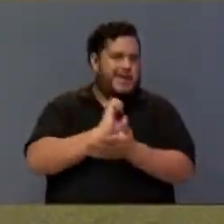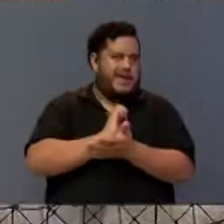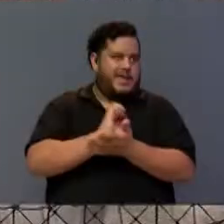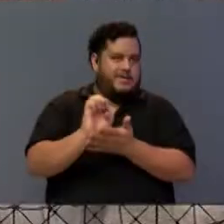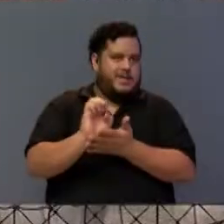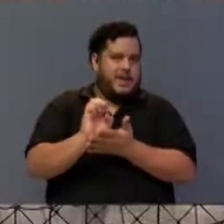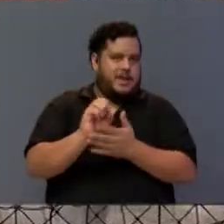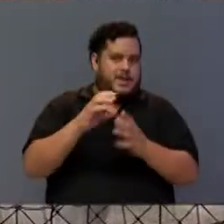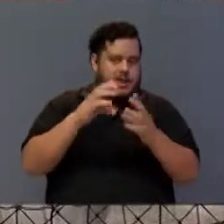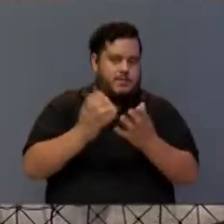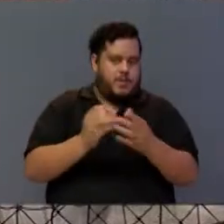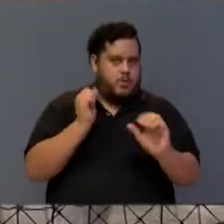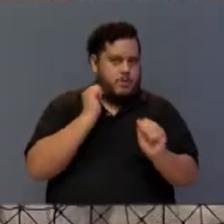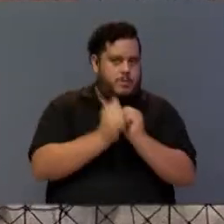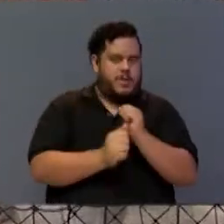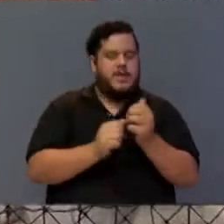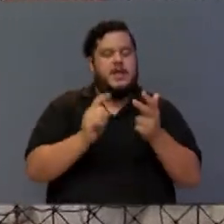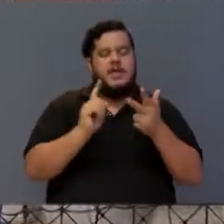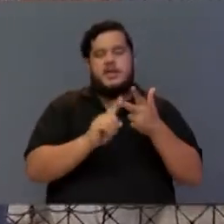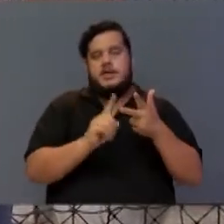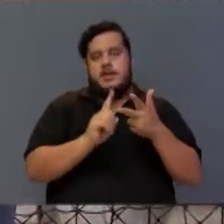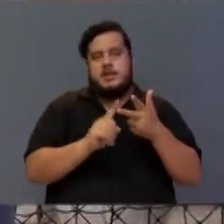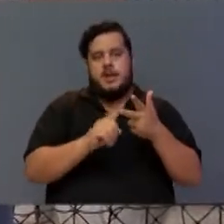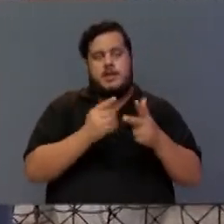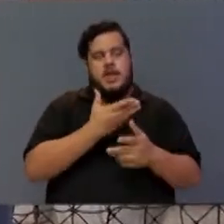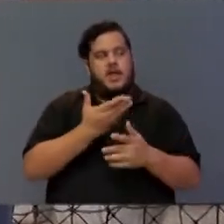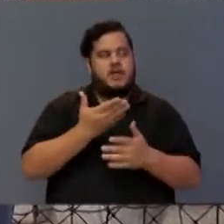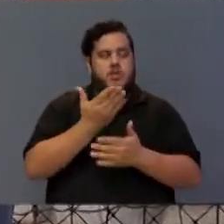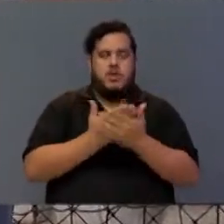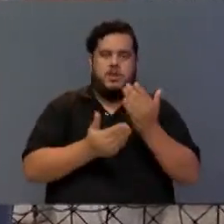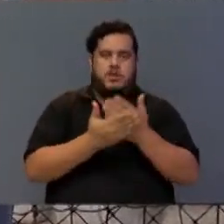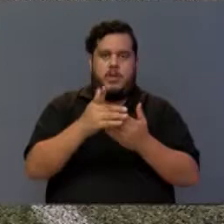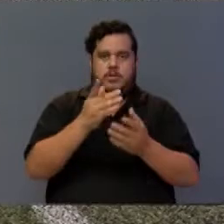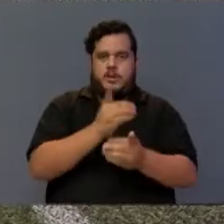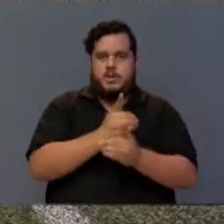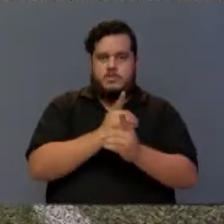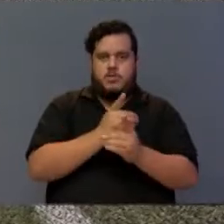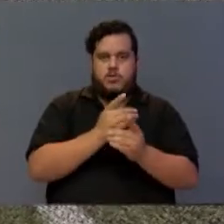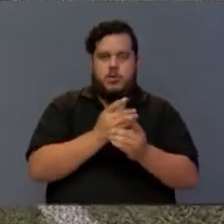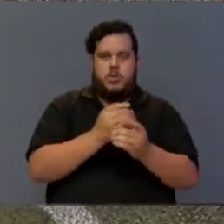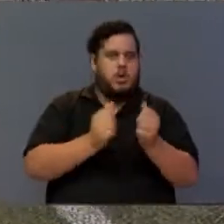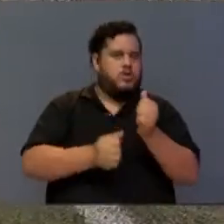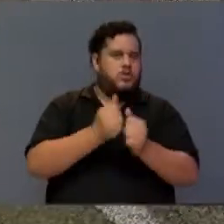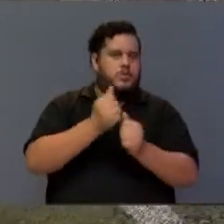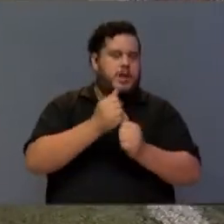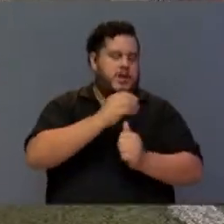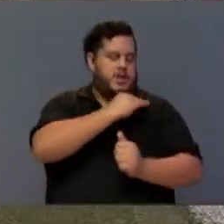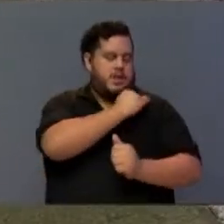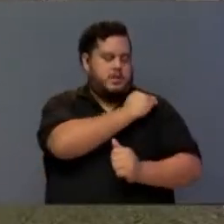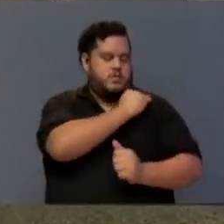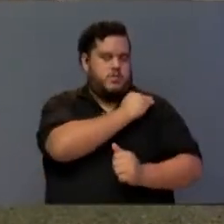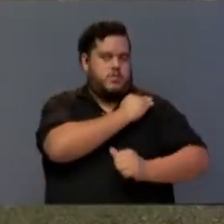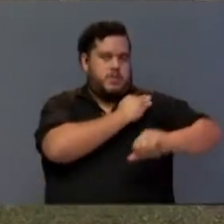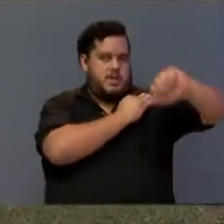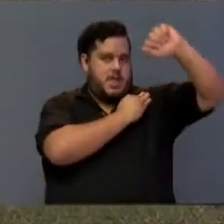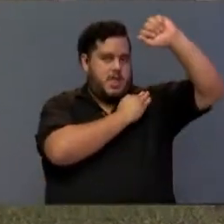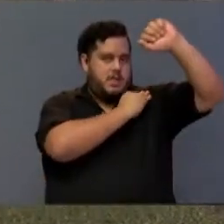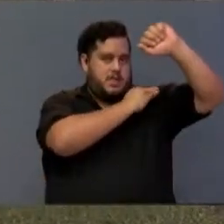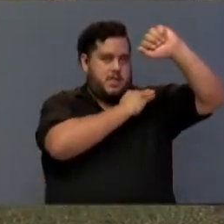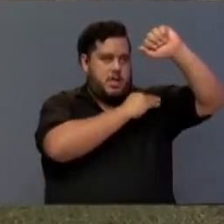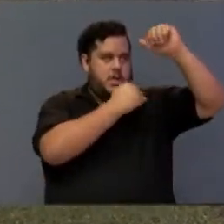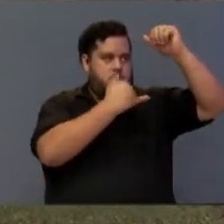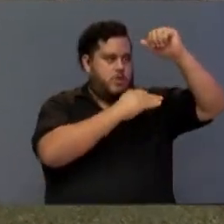y la tercera es cuando las manos de este defensor superen la línea de sus hombros o sea que todavía en este sector no